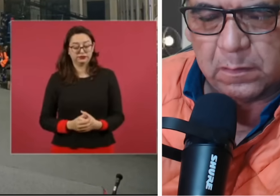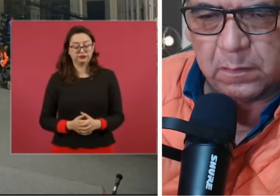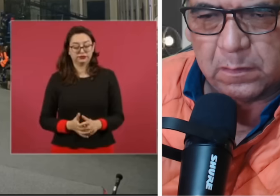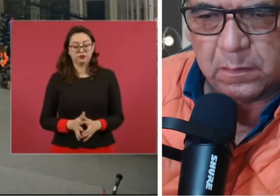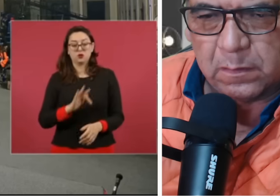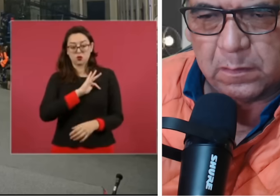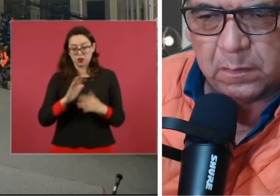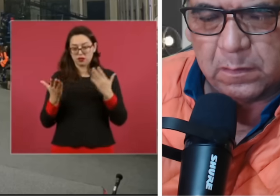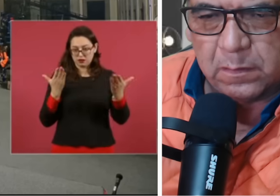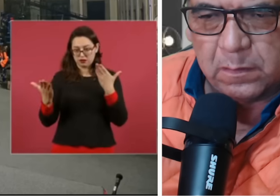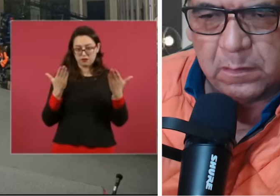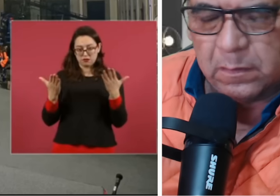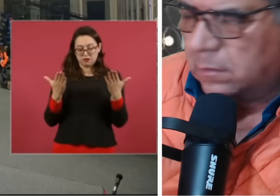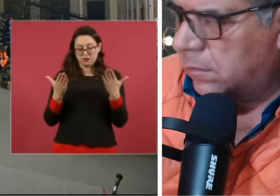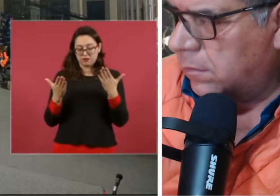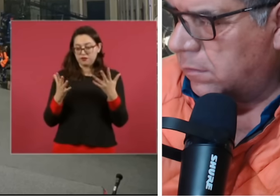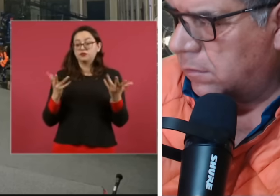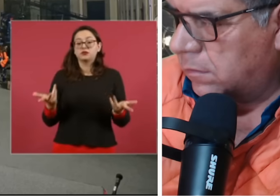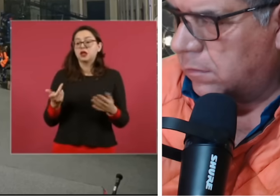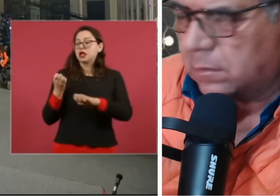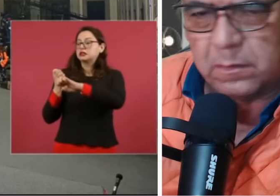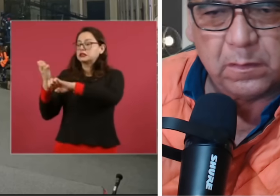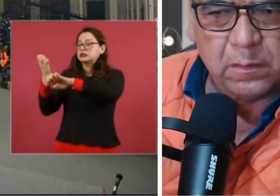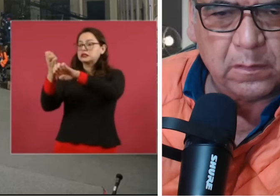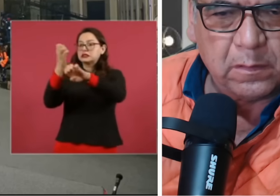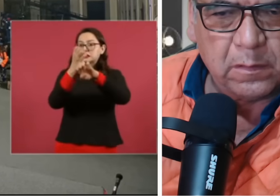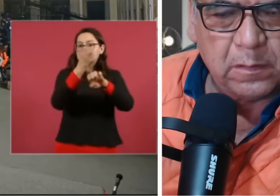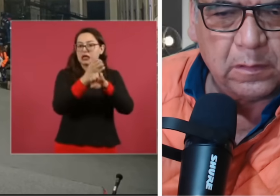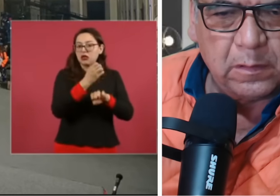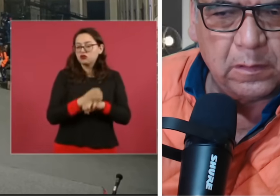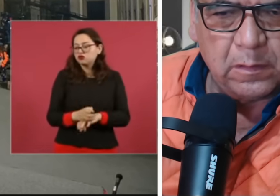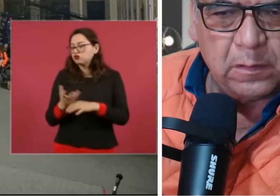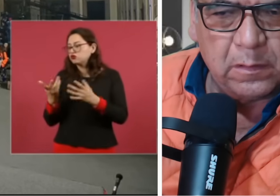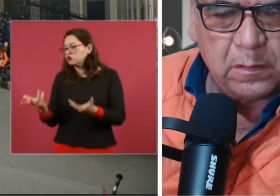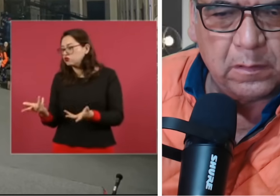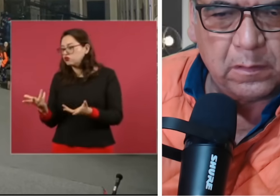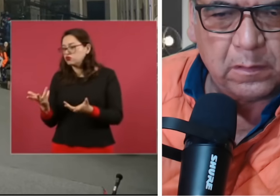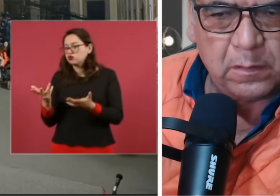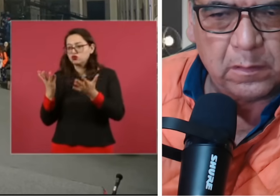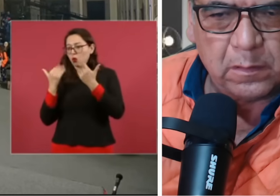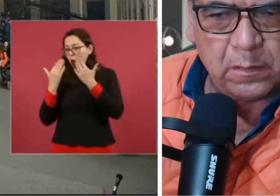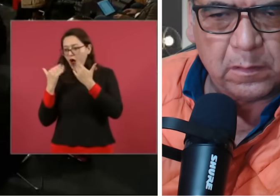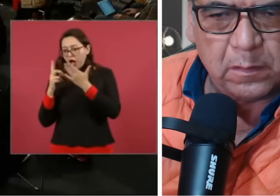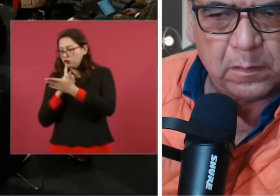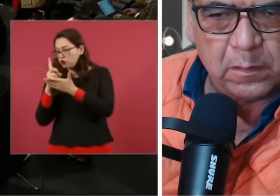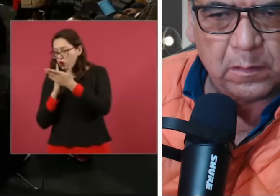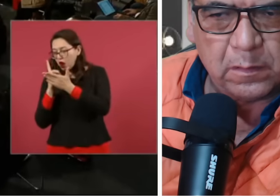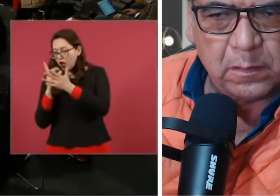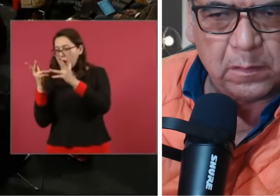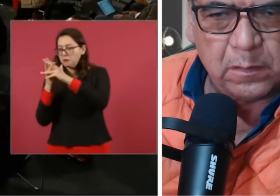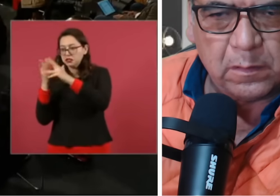verán lo que pasa en homicidios. A ver, pon lo que vimos